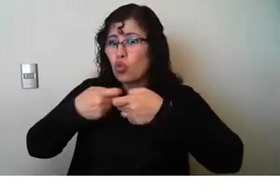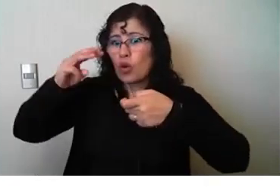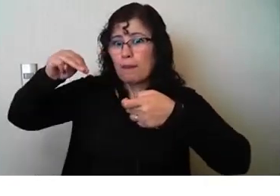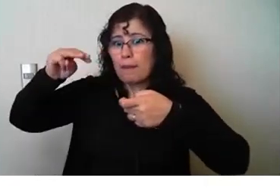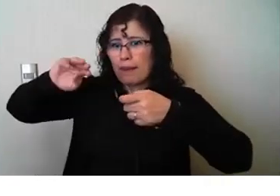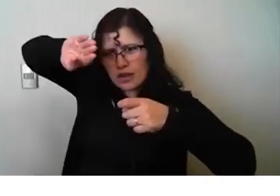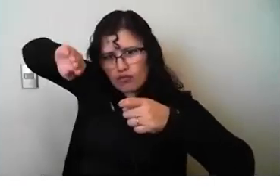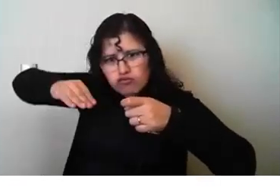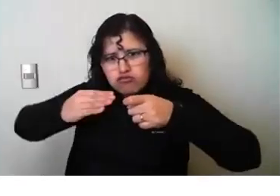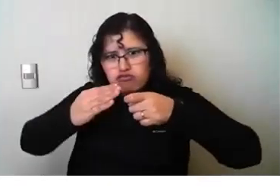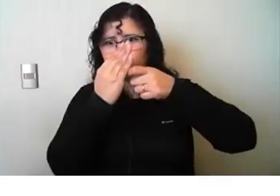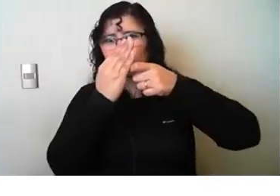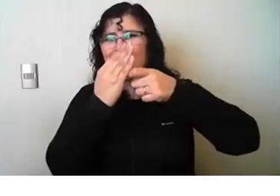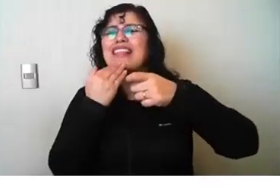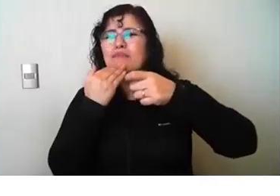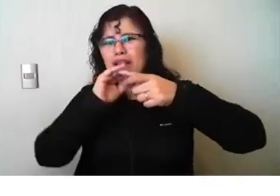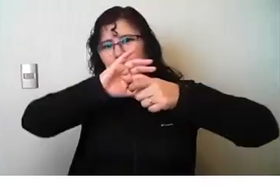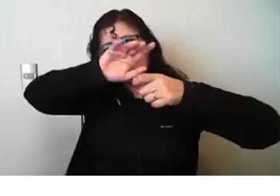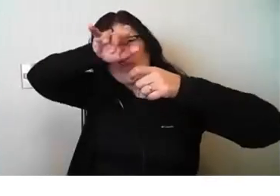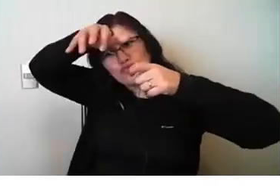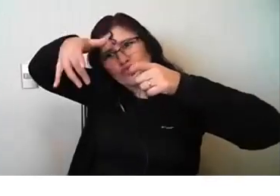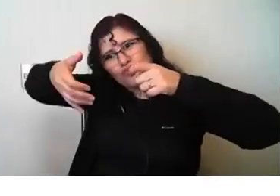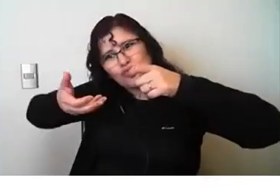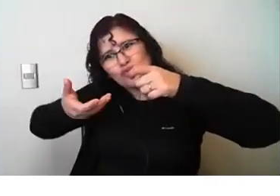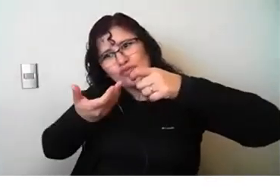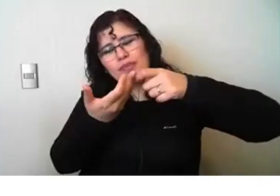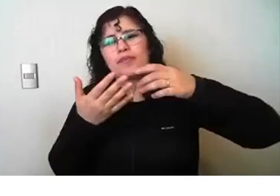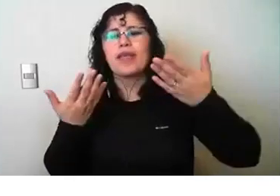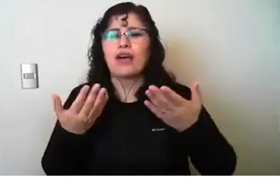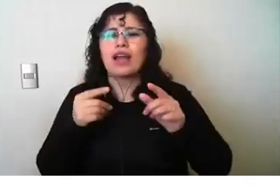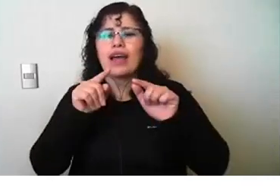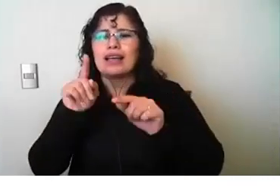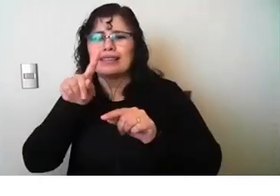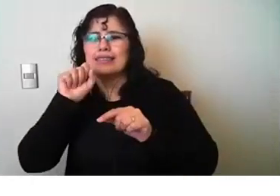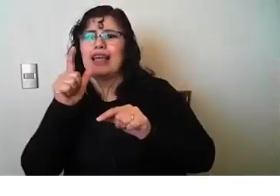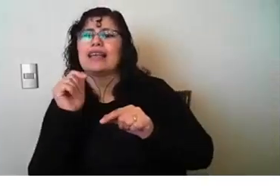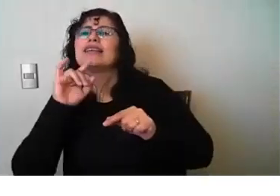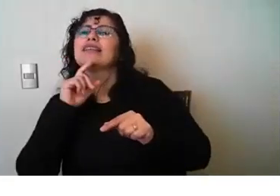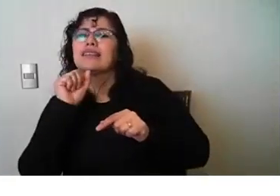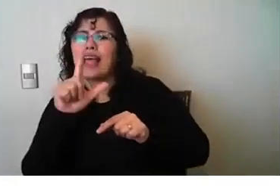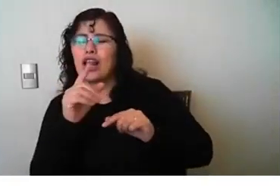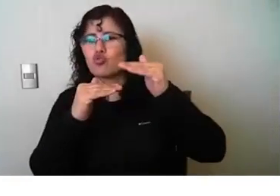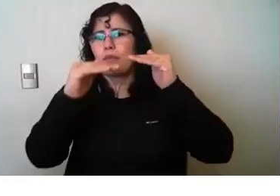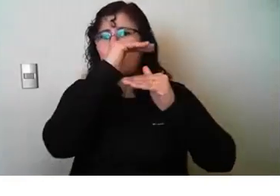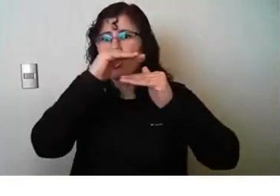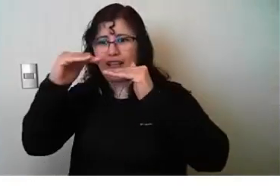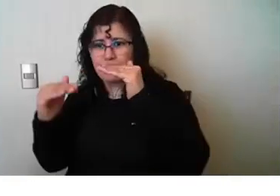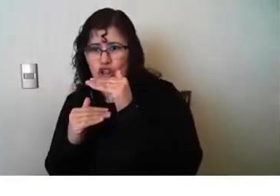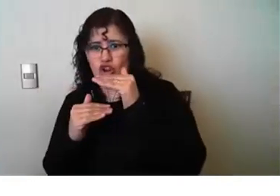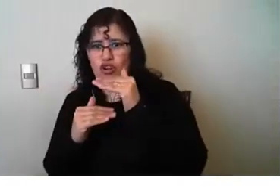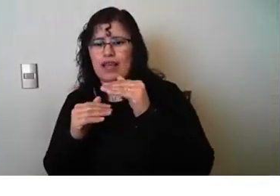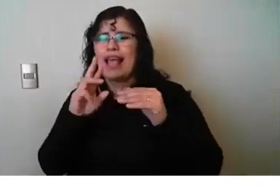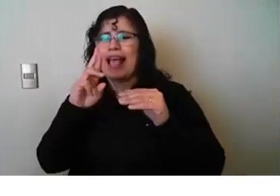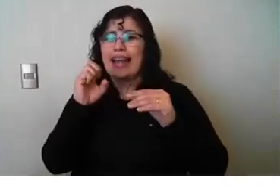deberíamos poder reconocer el seno sagital superior, el sagital inferior, el seno recto. Y